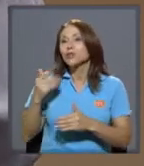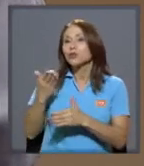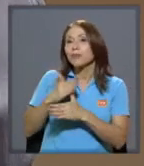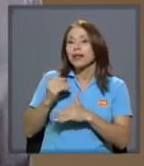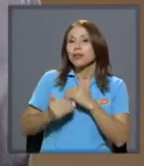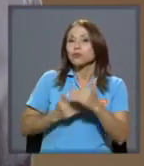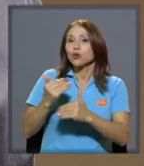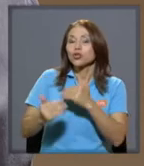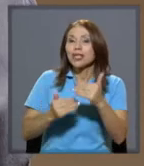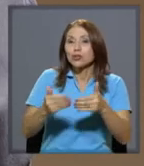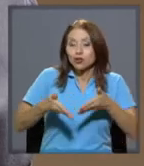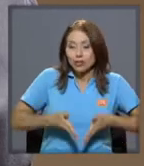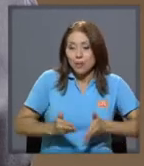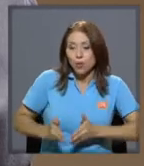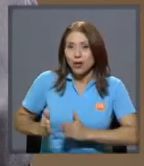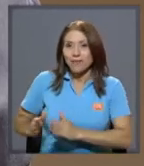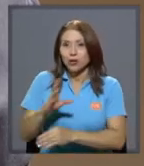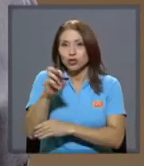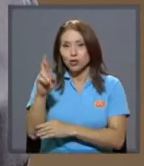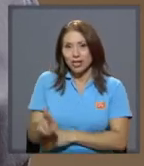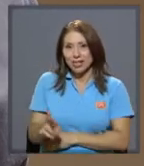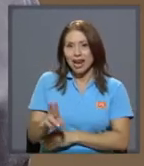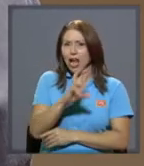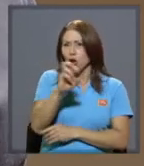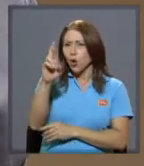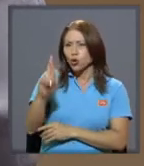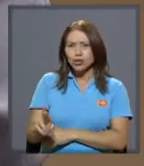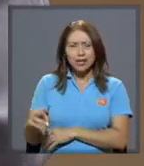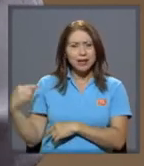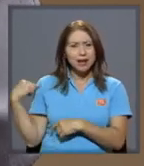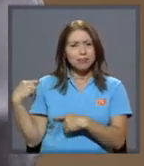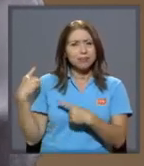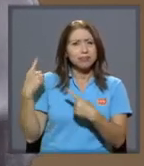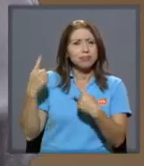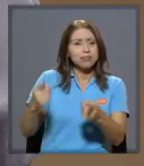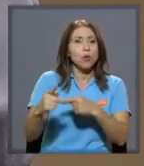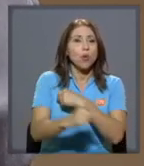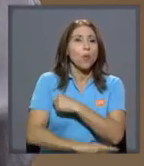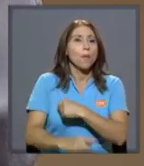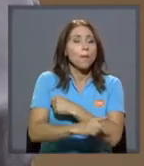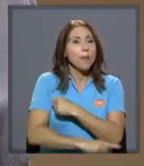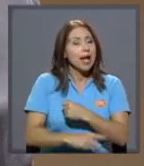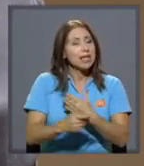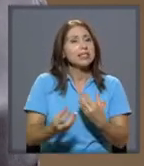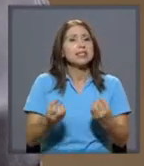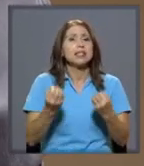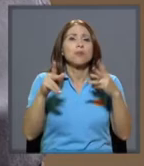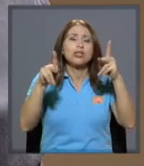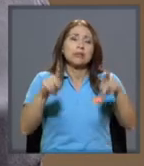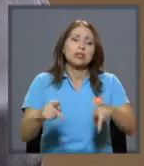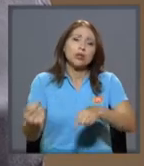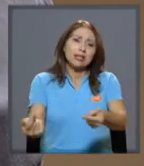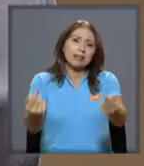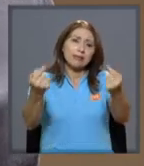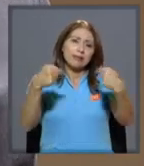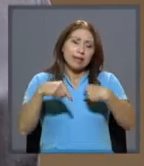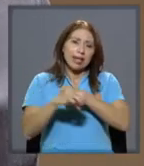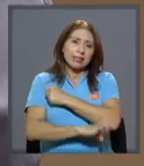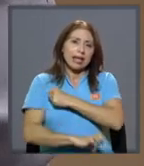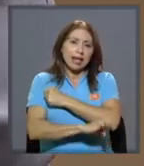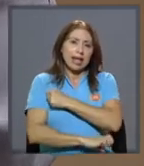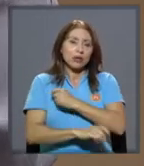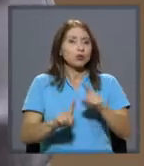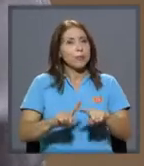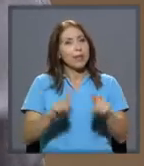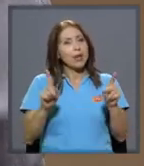general se puede decir que históricamente siempre ha sido un país atractivo para la recepción de inmigrantes, para la recepción de extranjeros, pero en